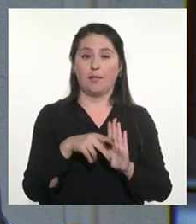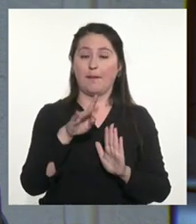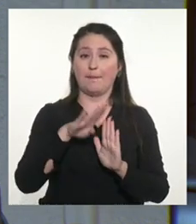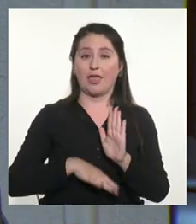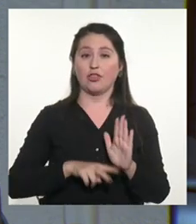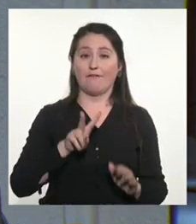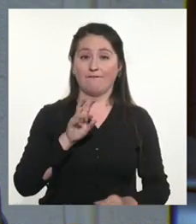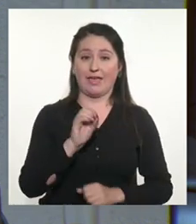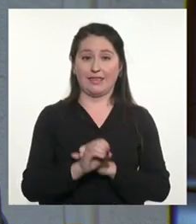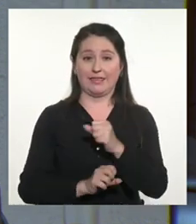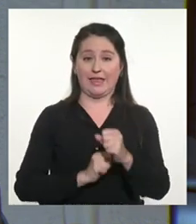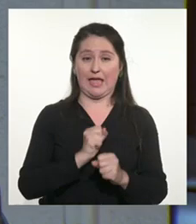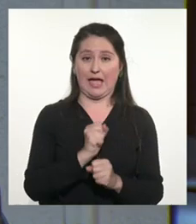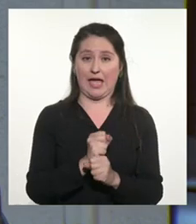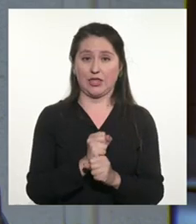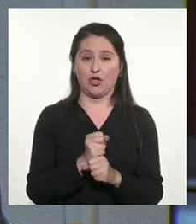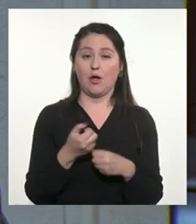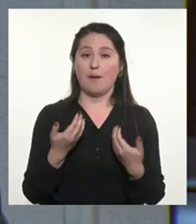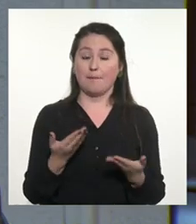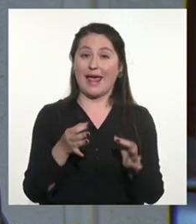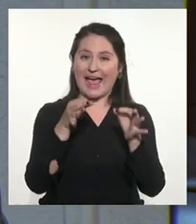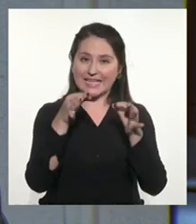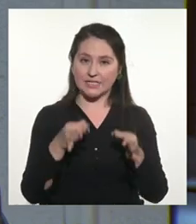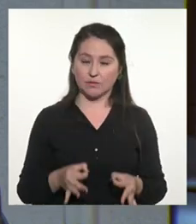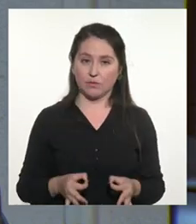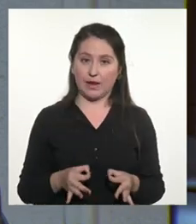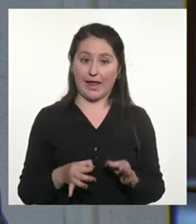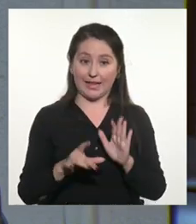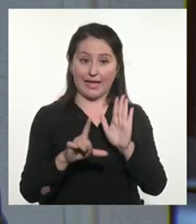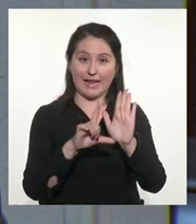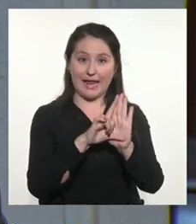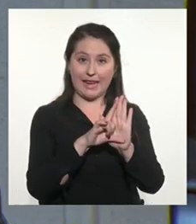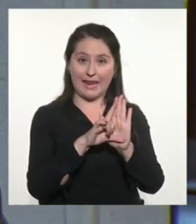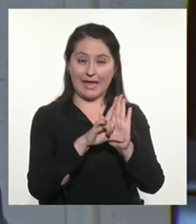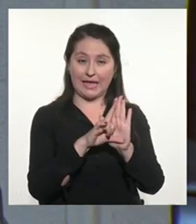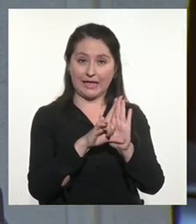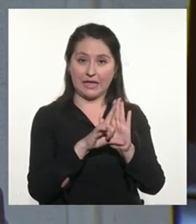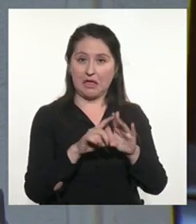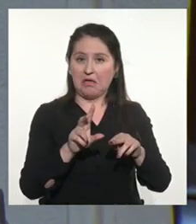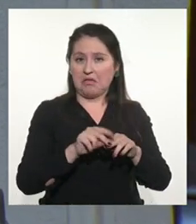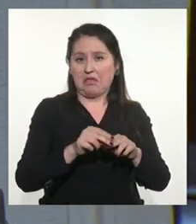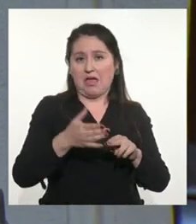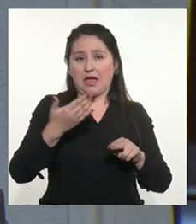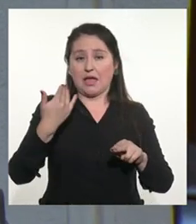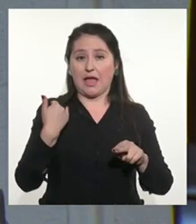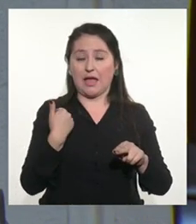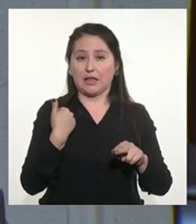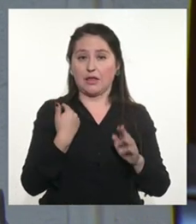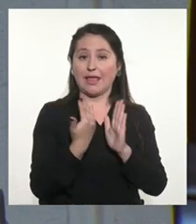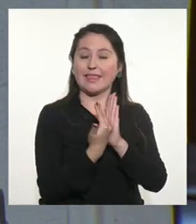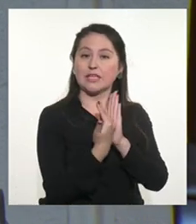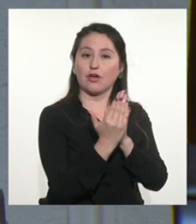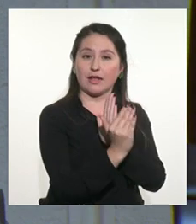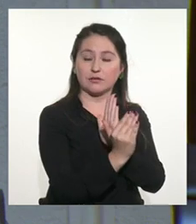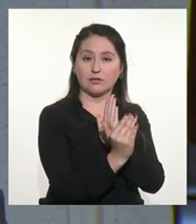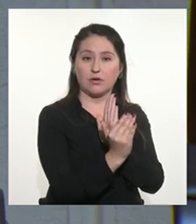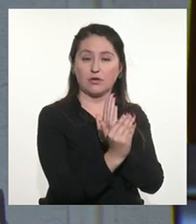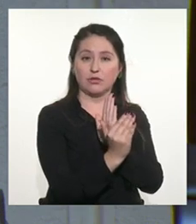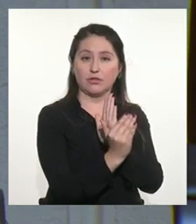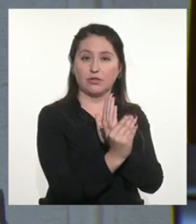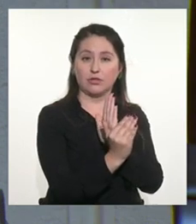esto buscamos asegurar que las normas que se están que se van a proponer en su derogación que se van a realizar en este congreso naturalmente